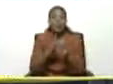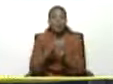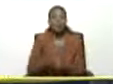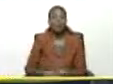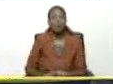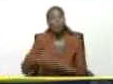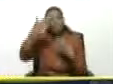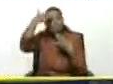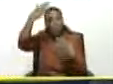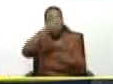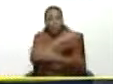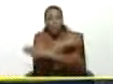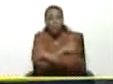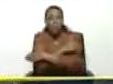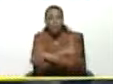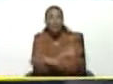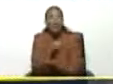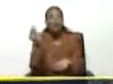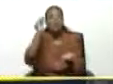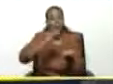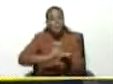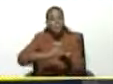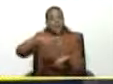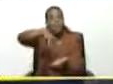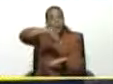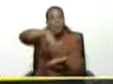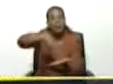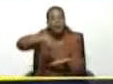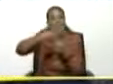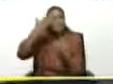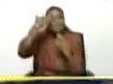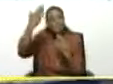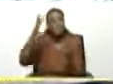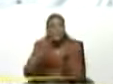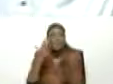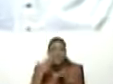Te quiero mucho monaga vuelvo pronto que Dios los bendiga